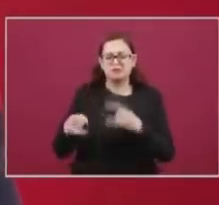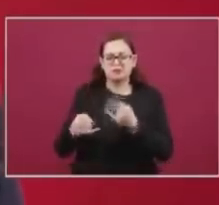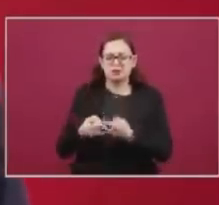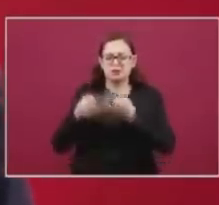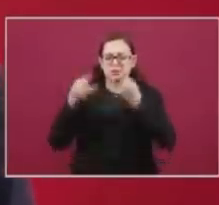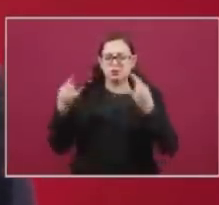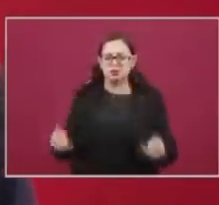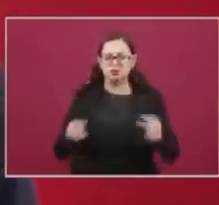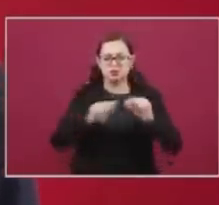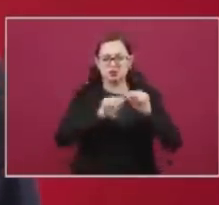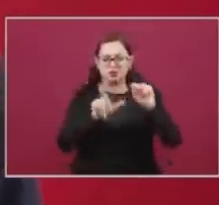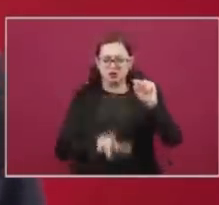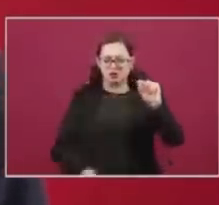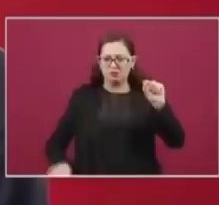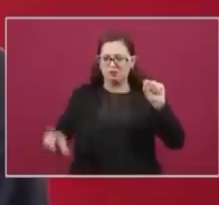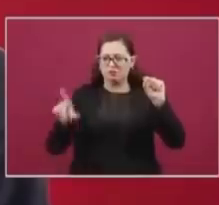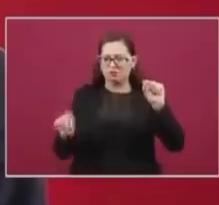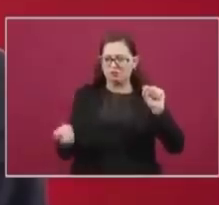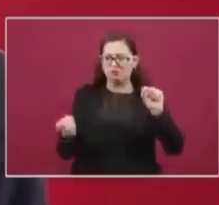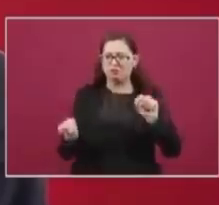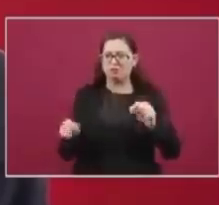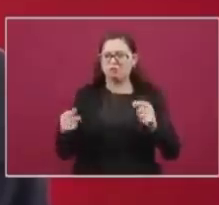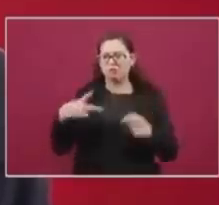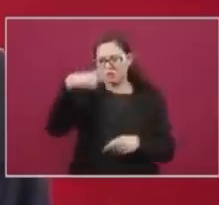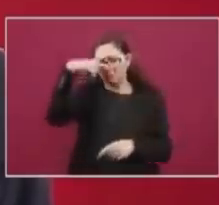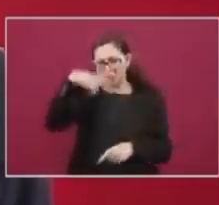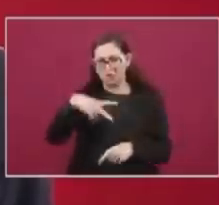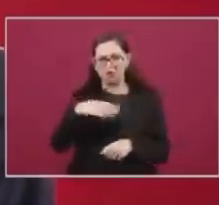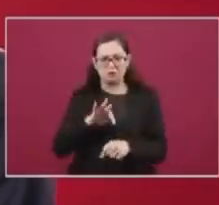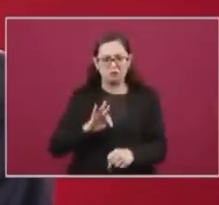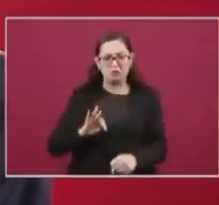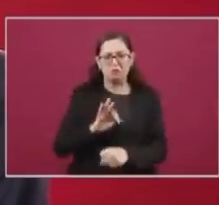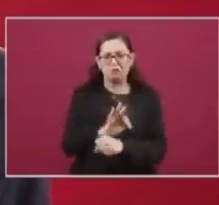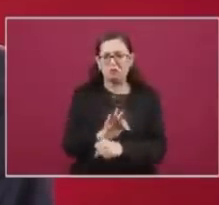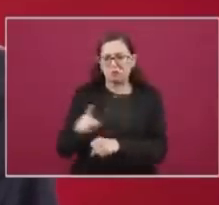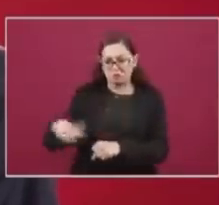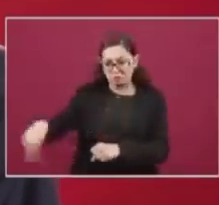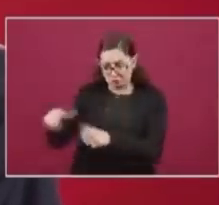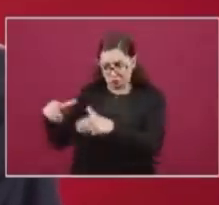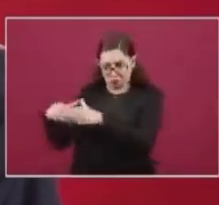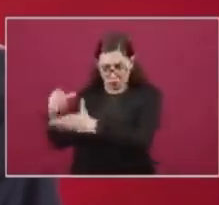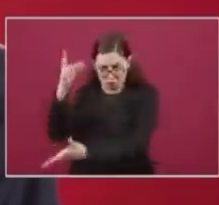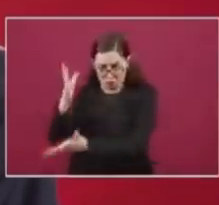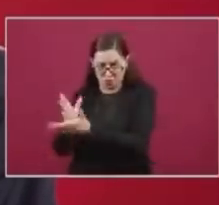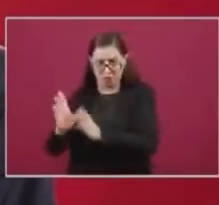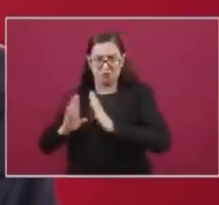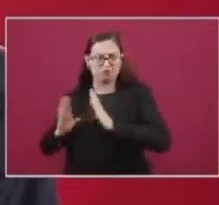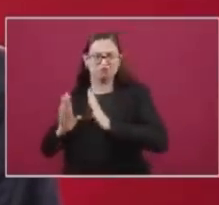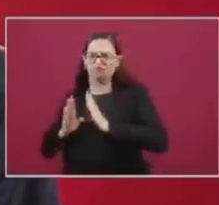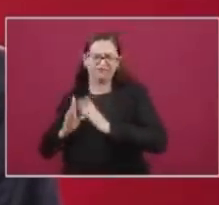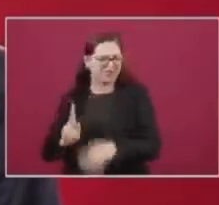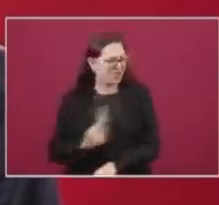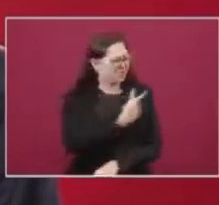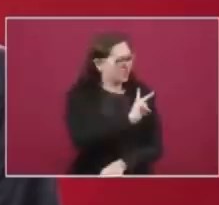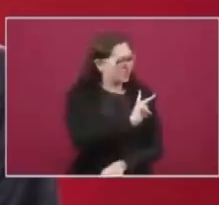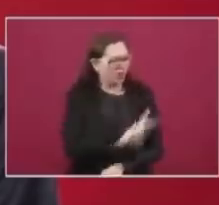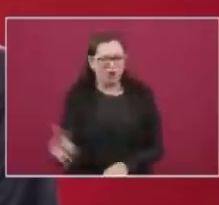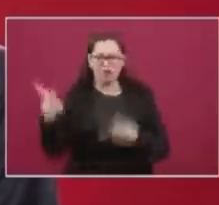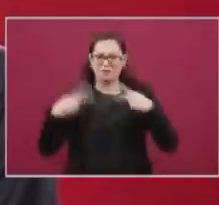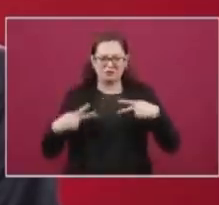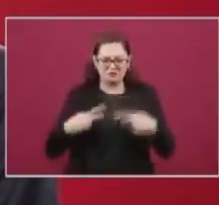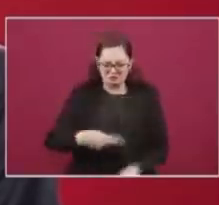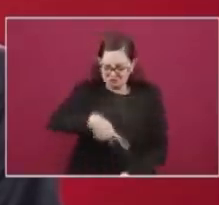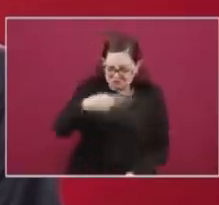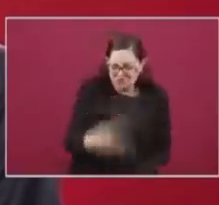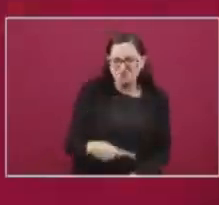el territorio nacional, para defender a México, todos los mexicanos lo haríamos.